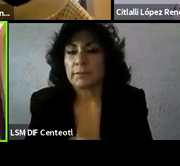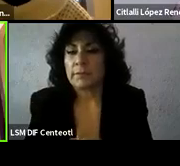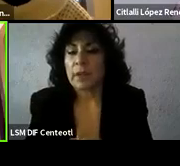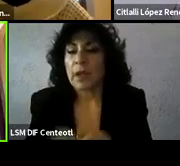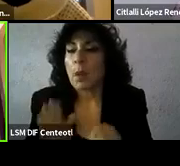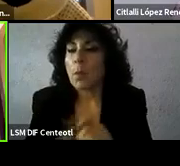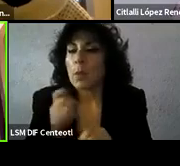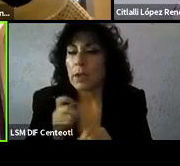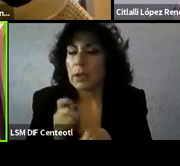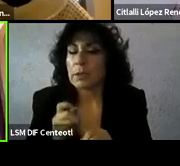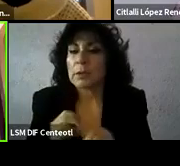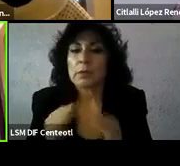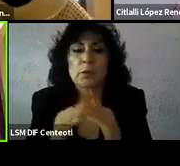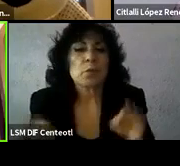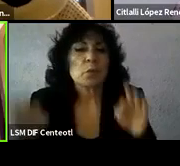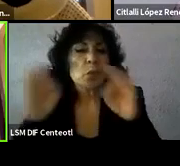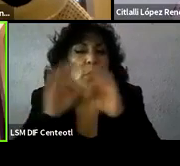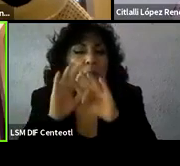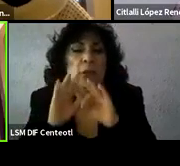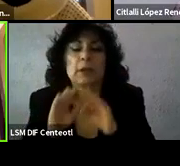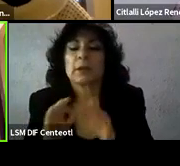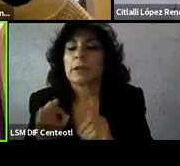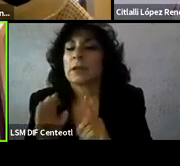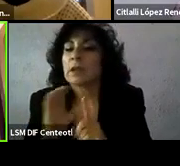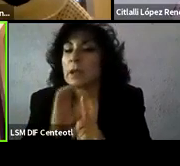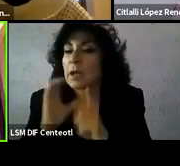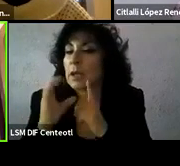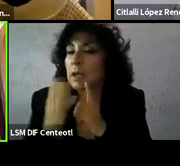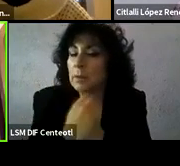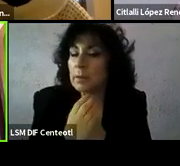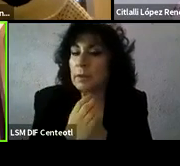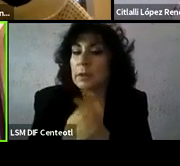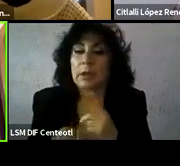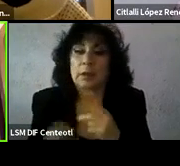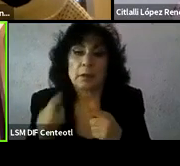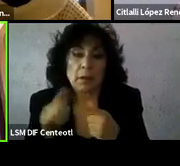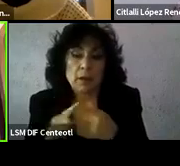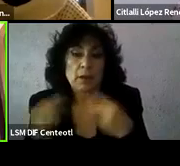comité formado por docentes, papás, mamás,